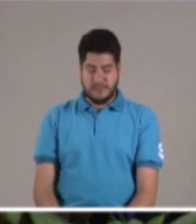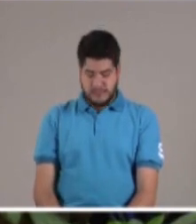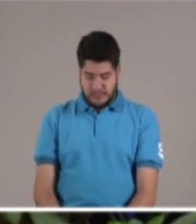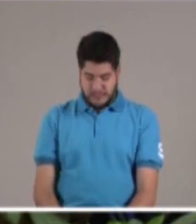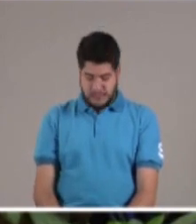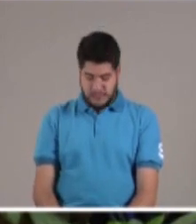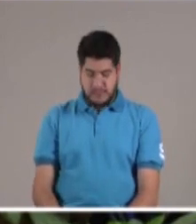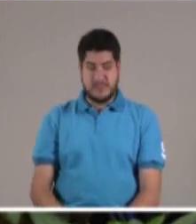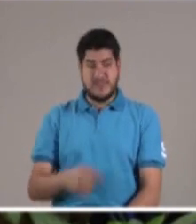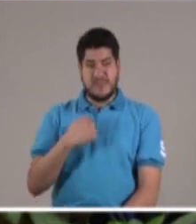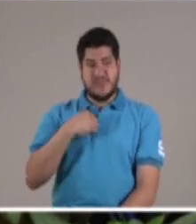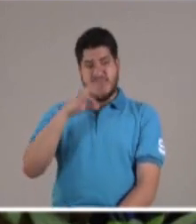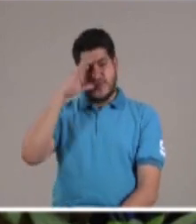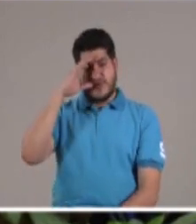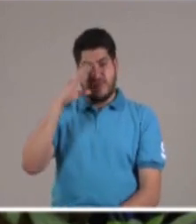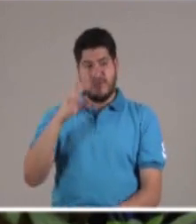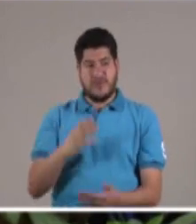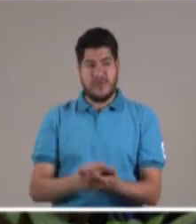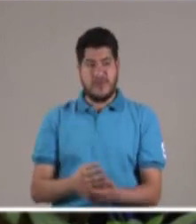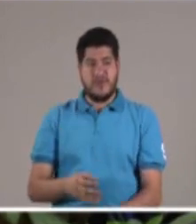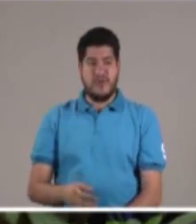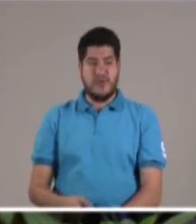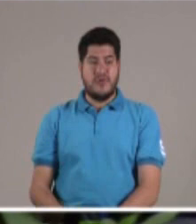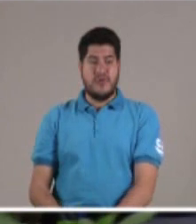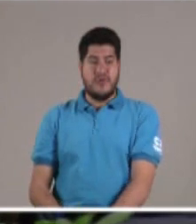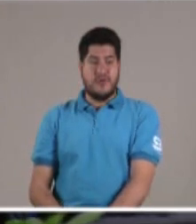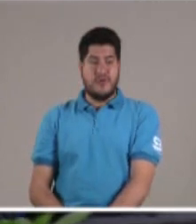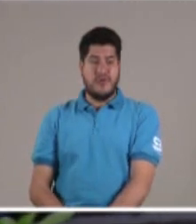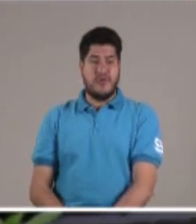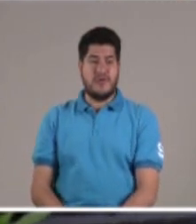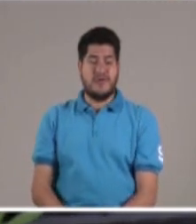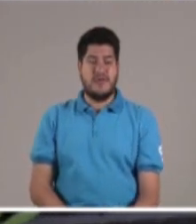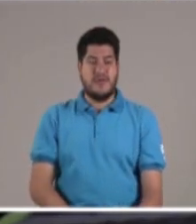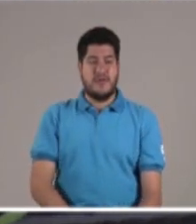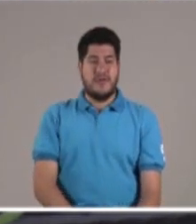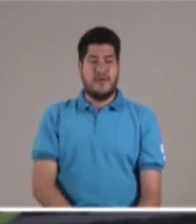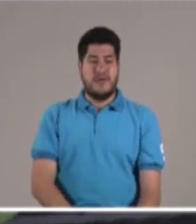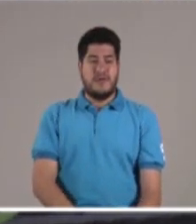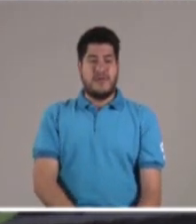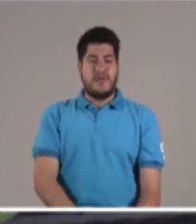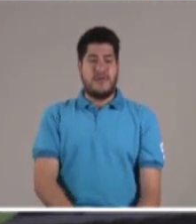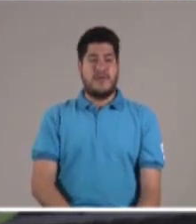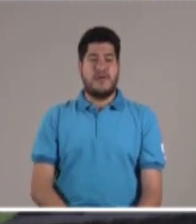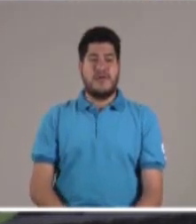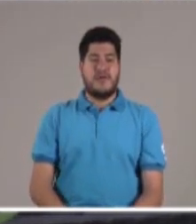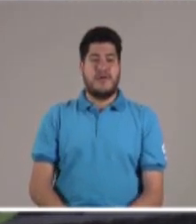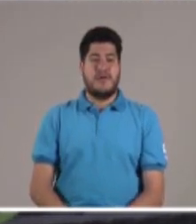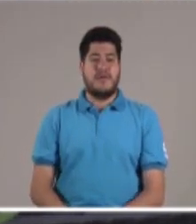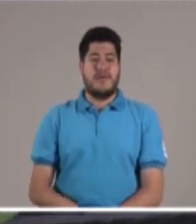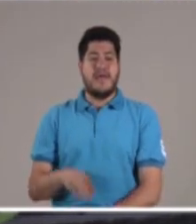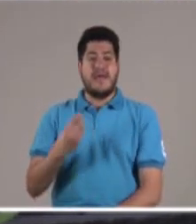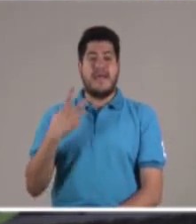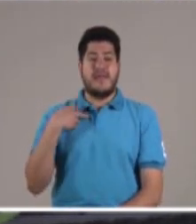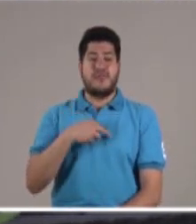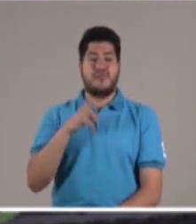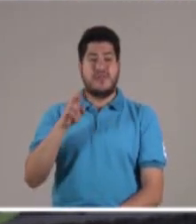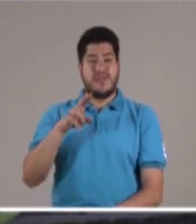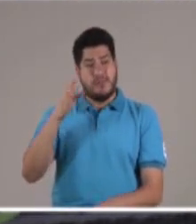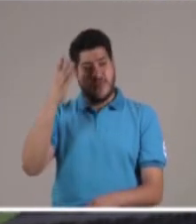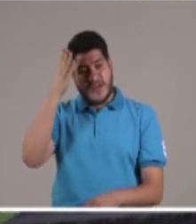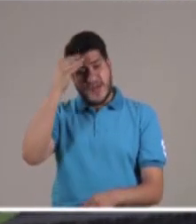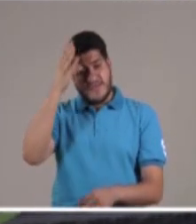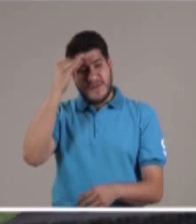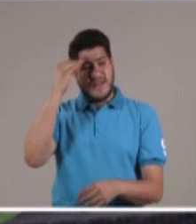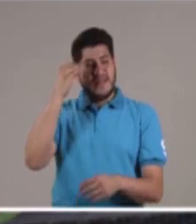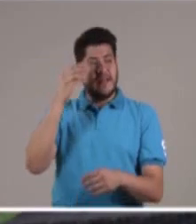Yo creo que si cayeron en el pozo de las mezclas nosotros deberíamos de aplicar lo que dice la Biblia en el penúltimo libro en el libro de Judas algunos que